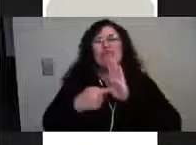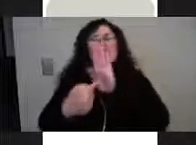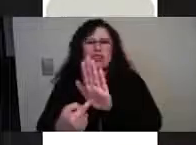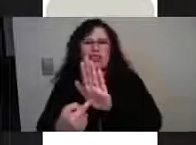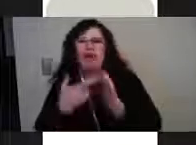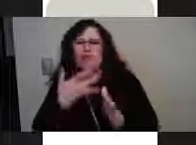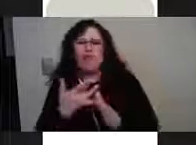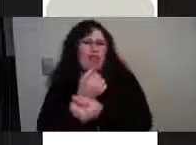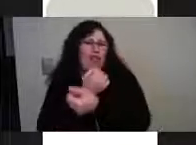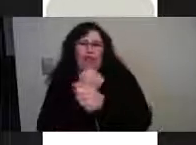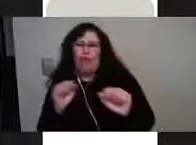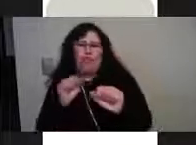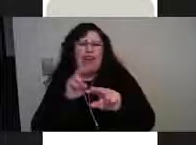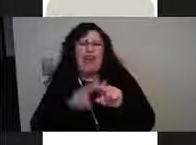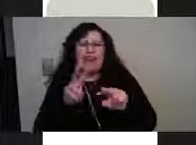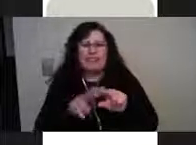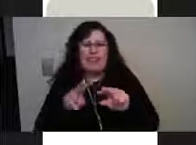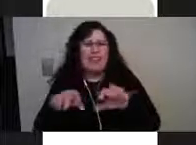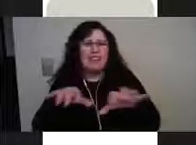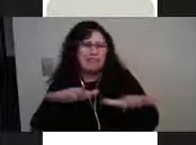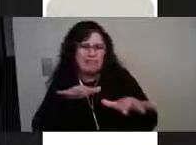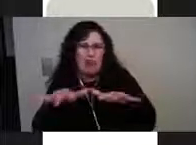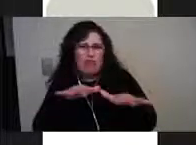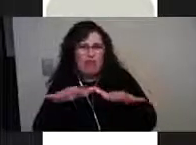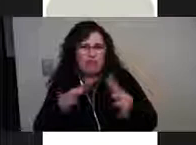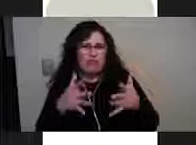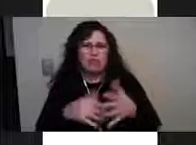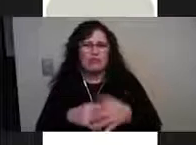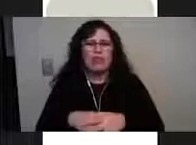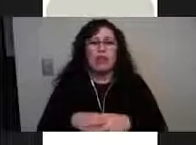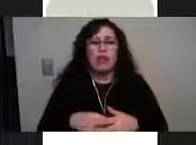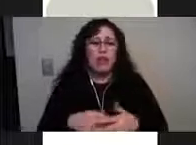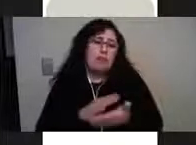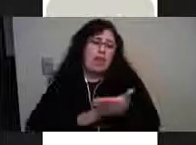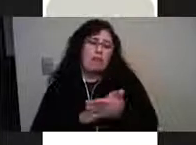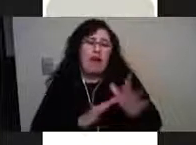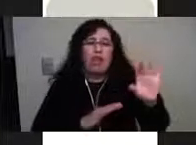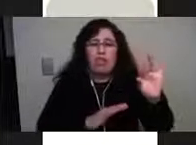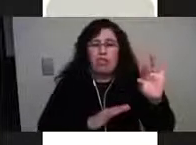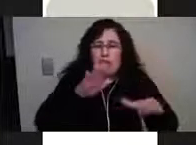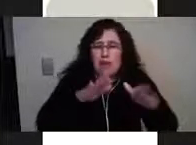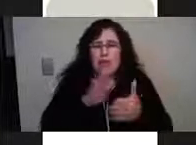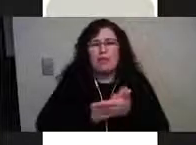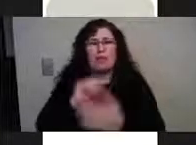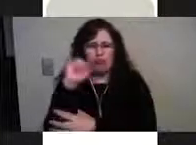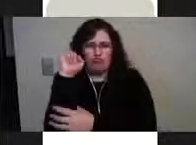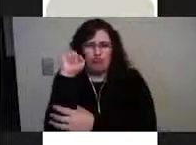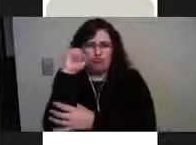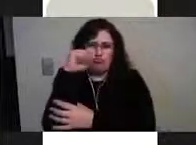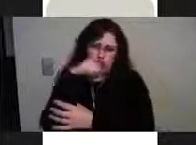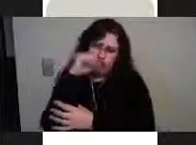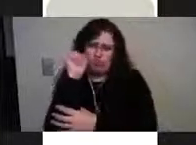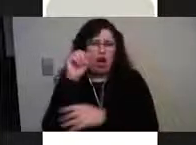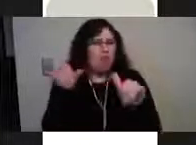imposibilidad para poder hacer algunos actos motores que uno ya esperaría a la edad, por ejemplo, control cefálico,